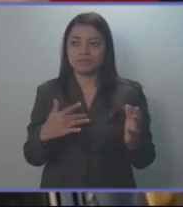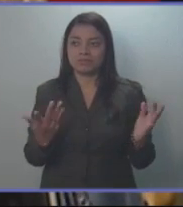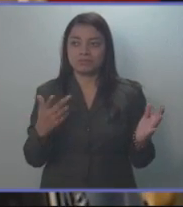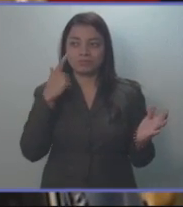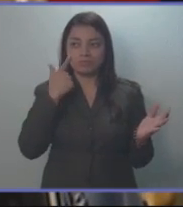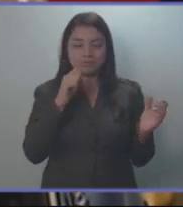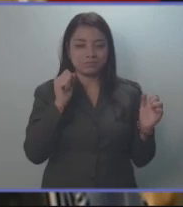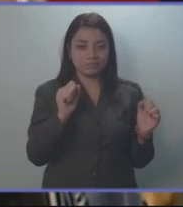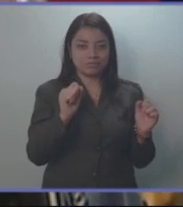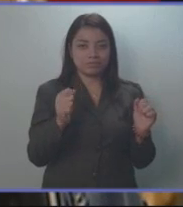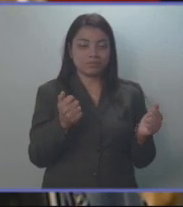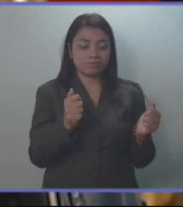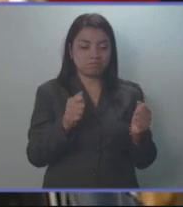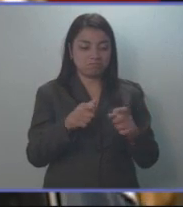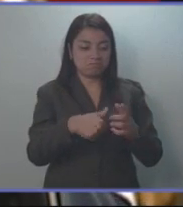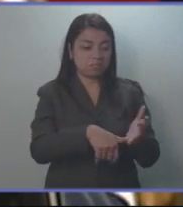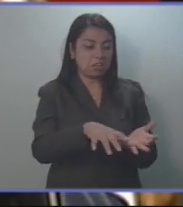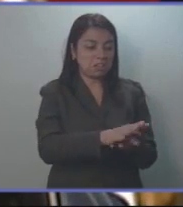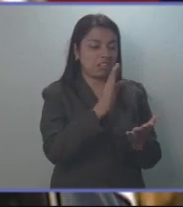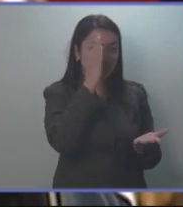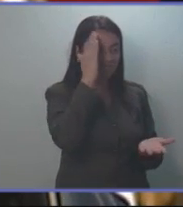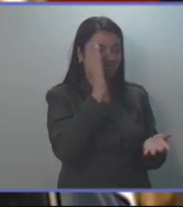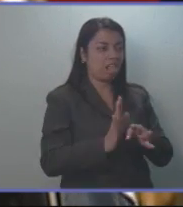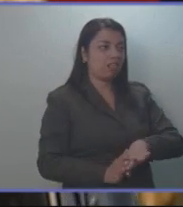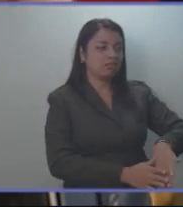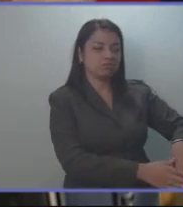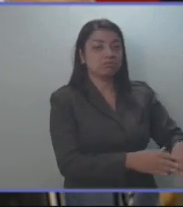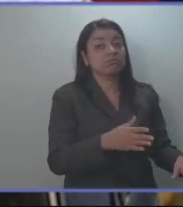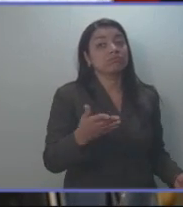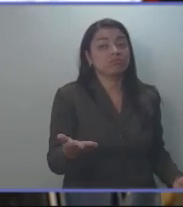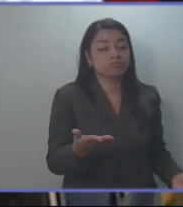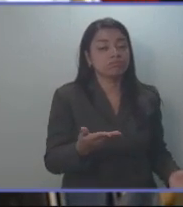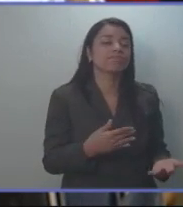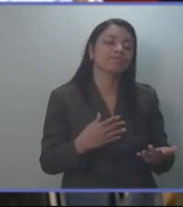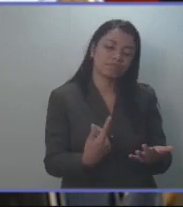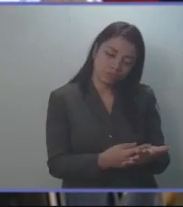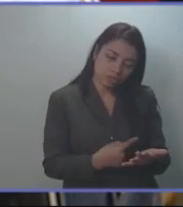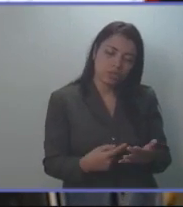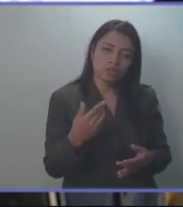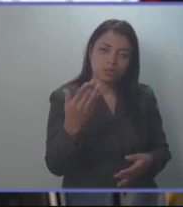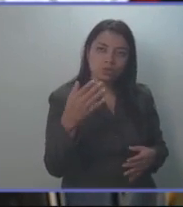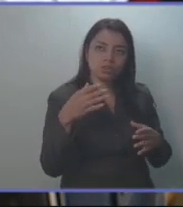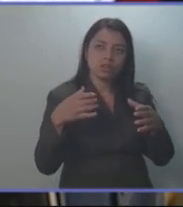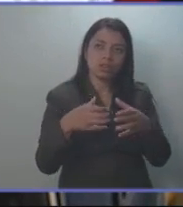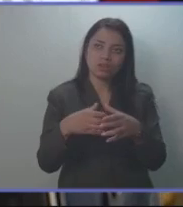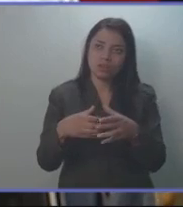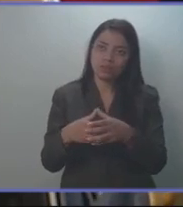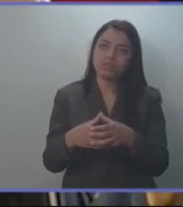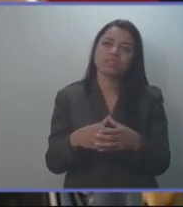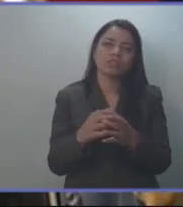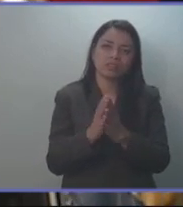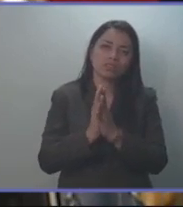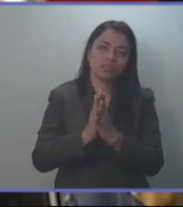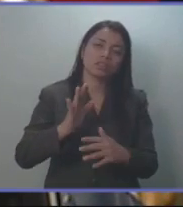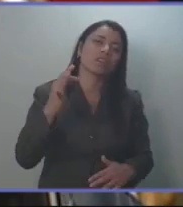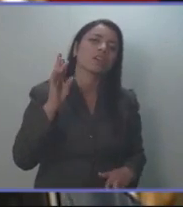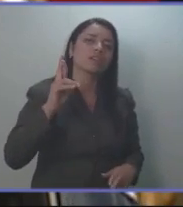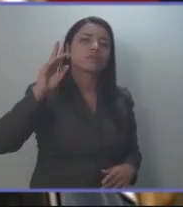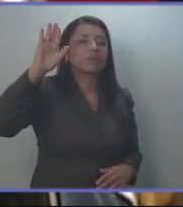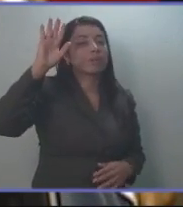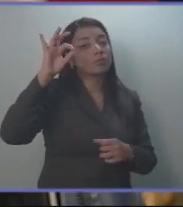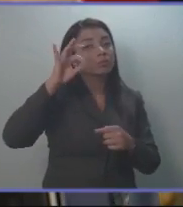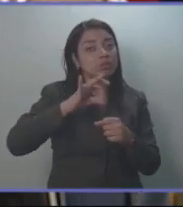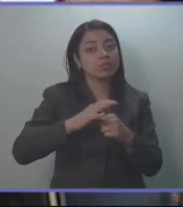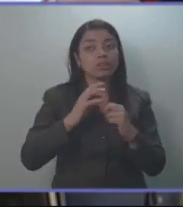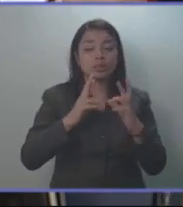conocen las marginan. Es precisamente que se discuta esto en la comisión y que tengamos los votos muy pronto